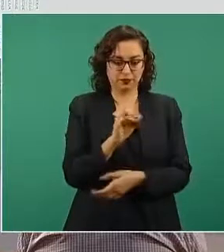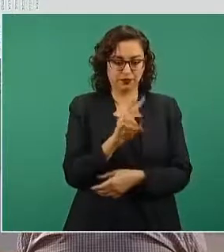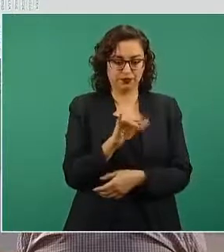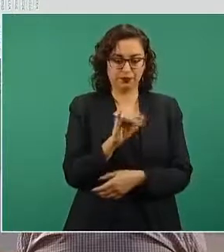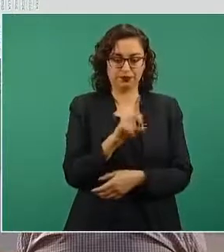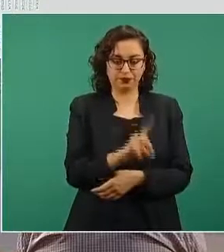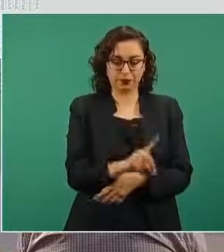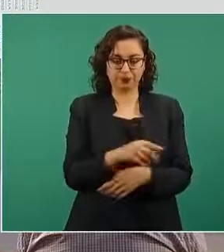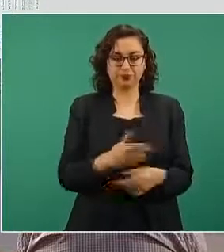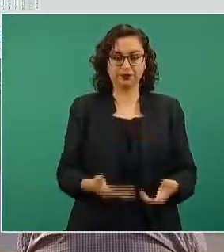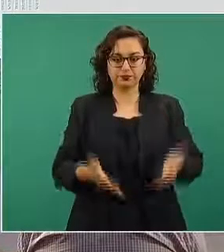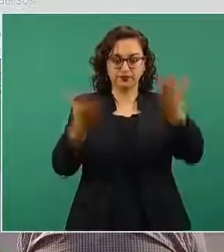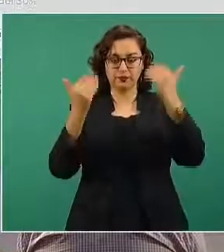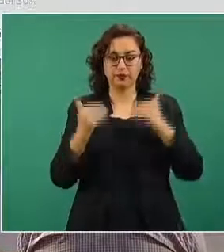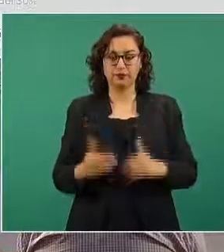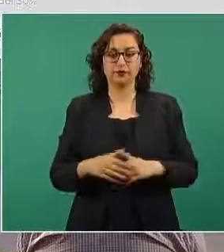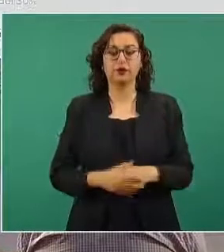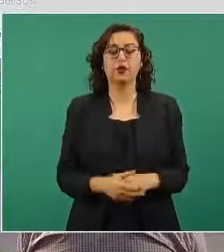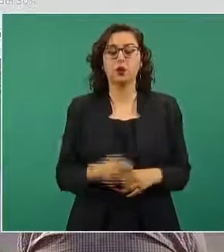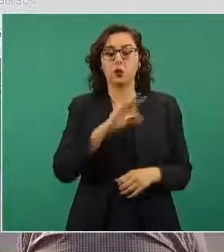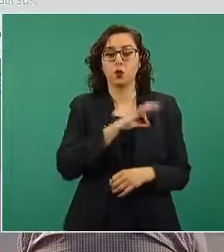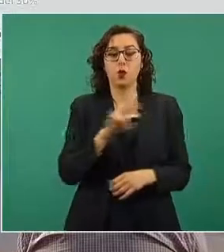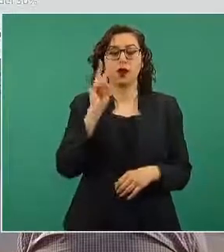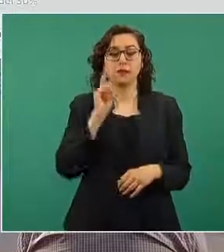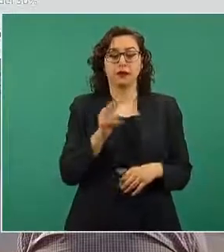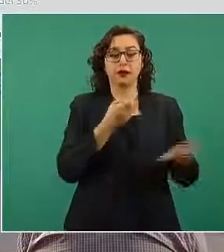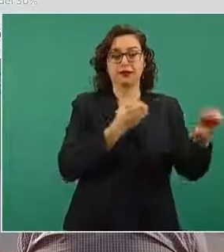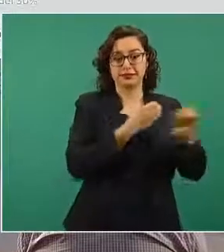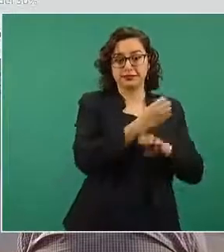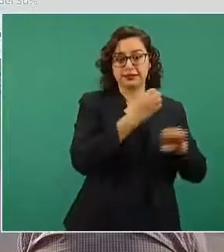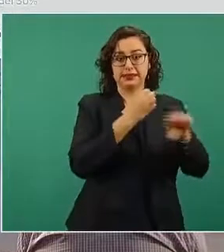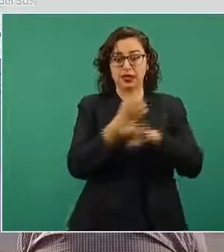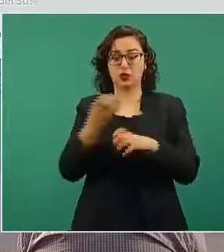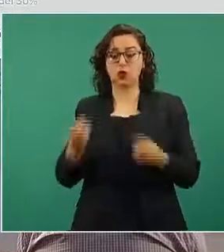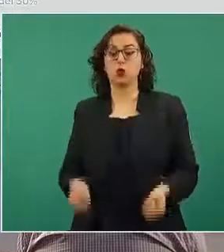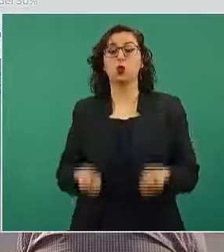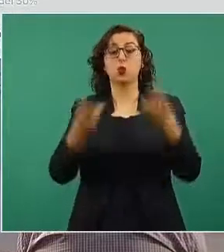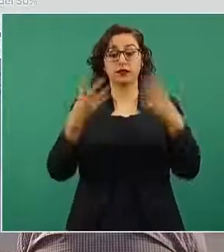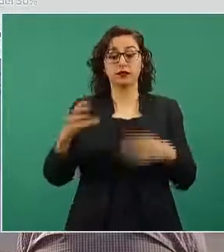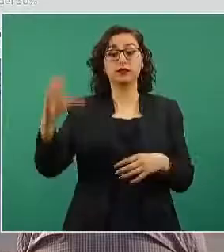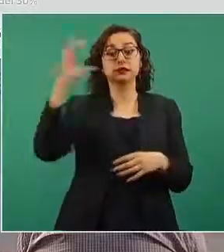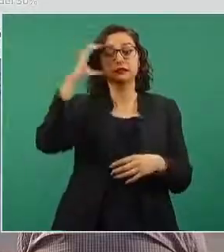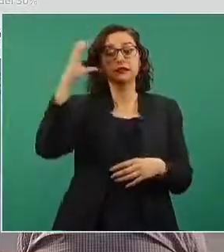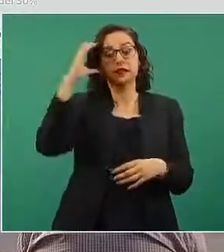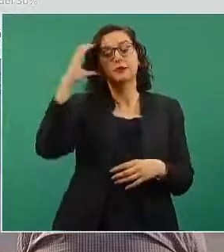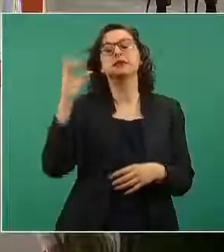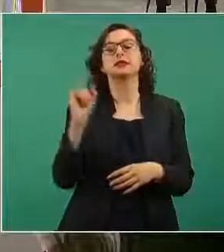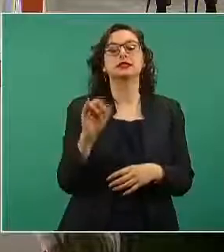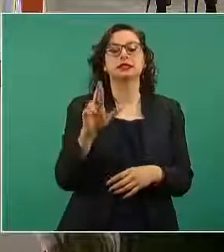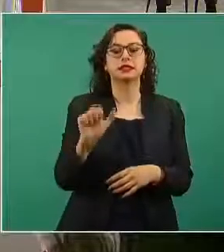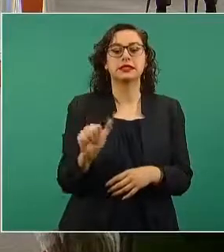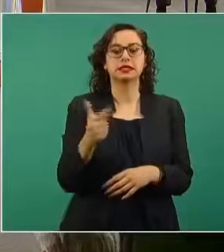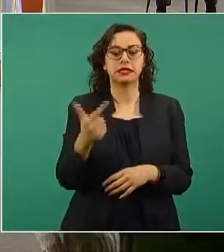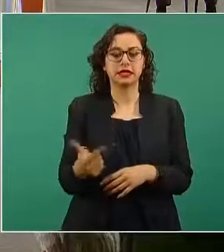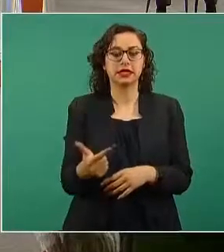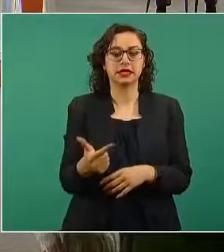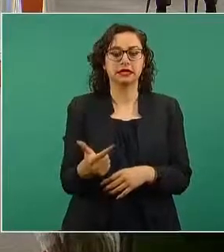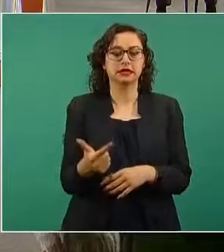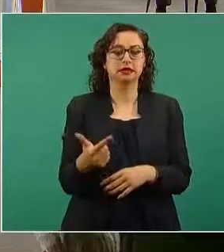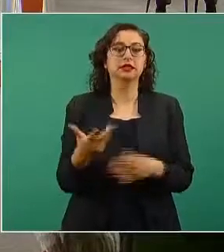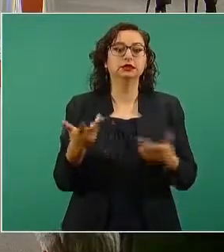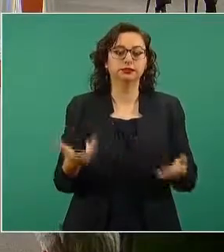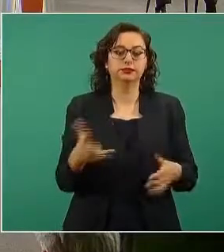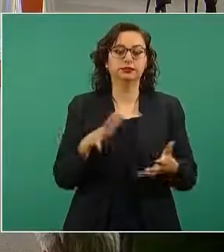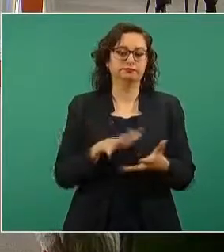ocupada. La siguiente, por favor. Y lo vemos desglosado siempre en camas de hospitalización general, que son afortunadamente la